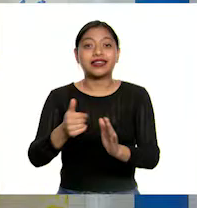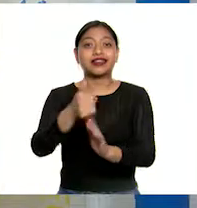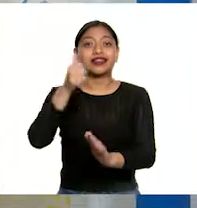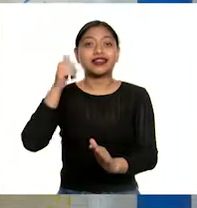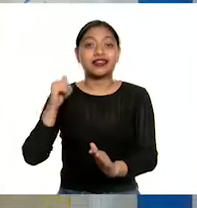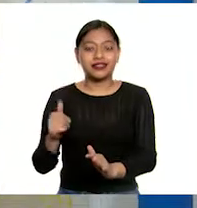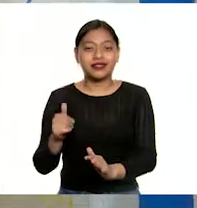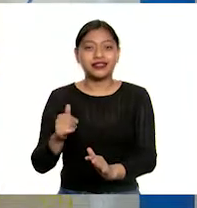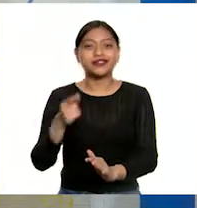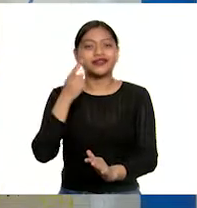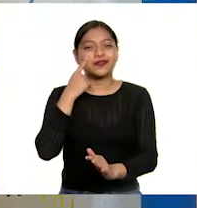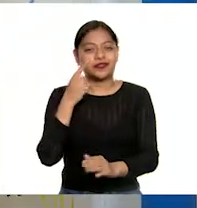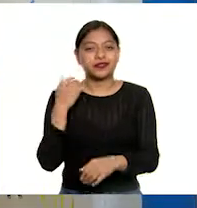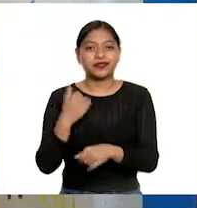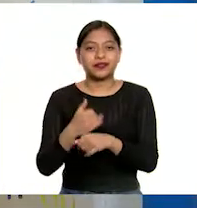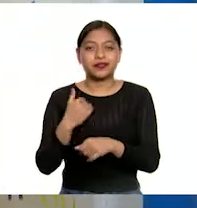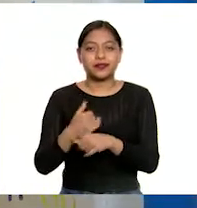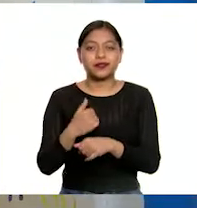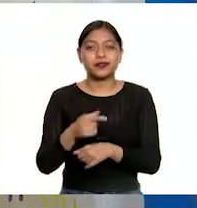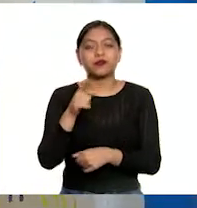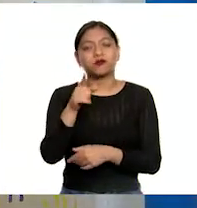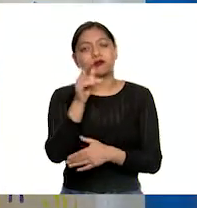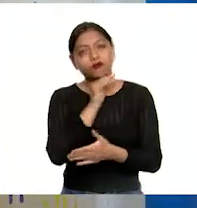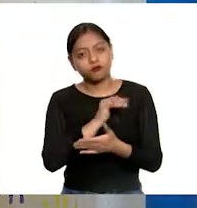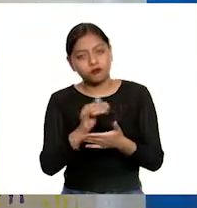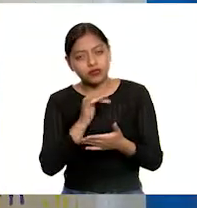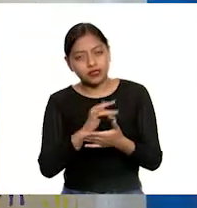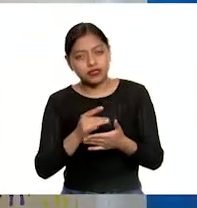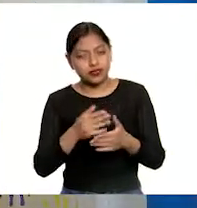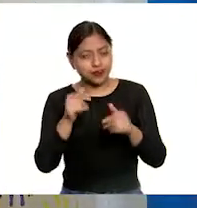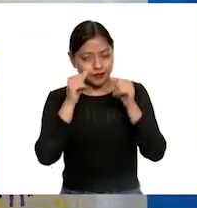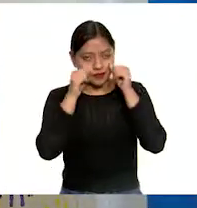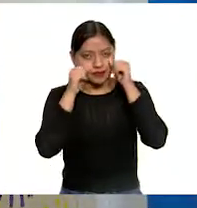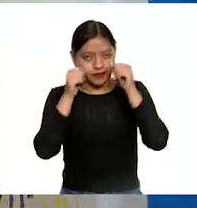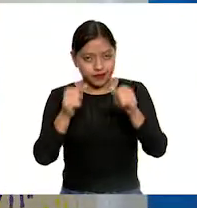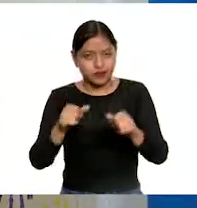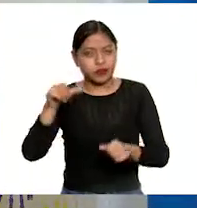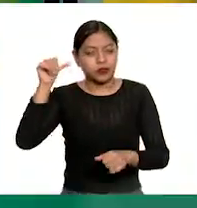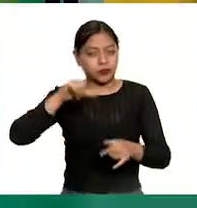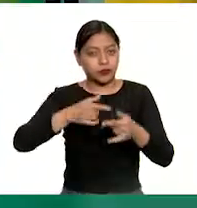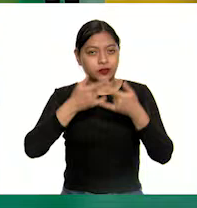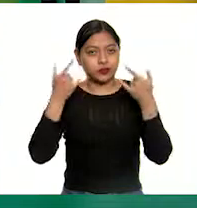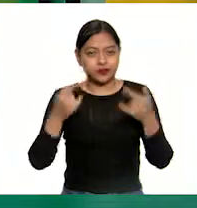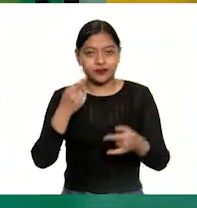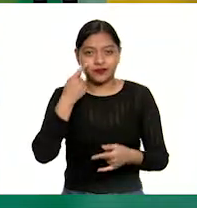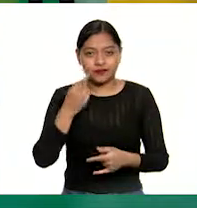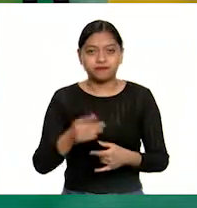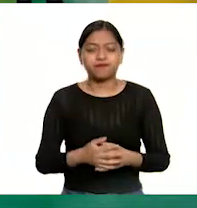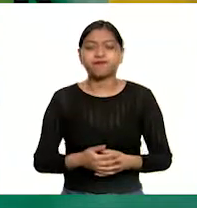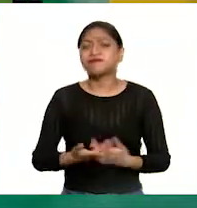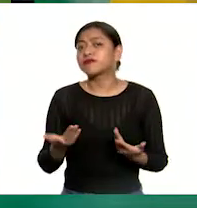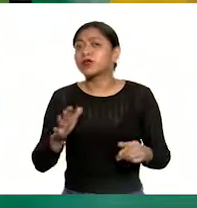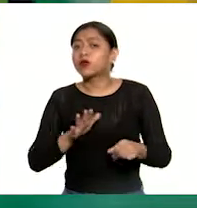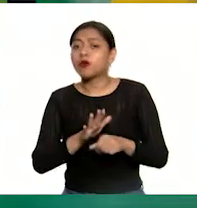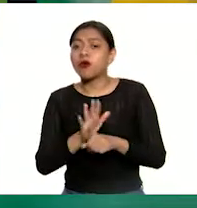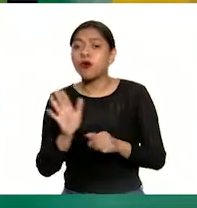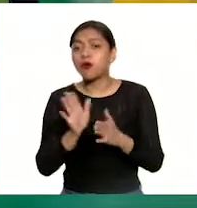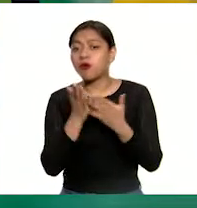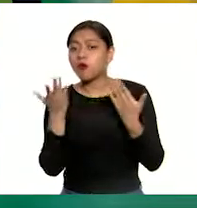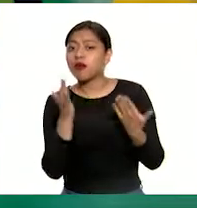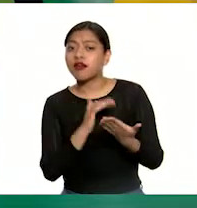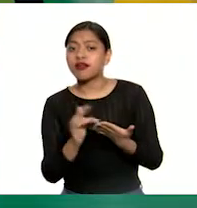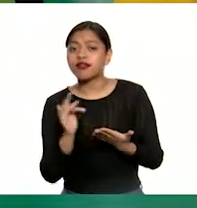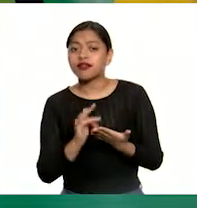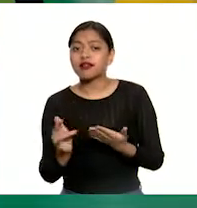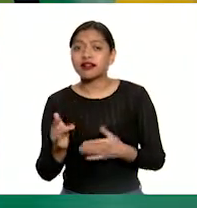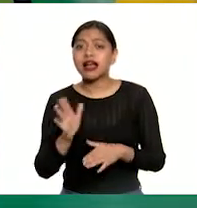antes vamos a hacer la lectura de algunos cuentos. Vamos a iniciar con... a ver, aquí ya trajimos